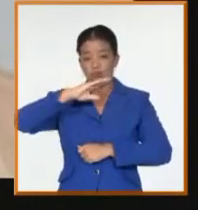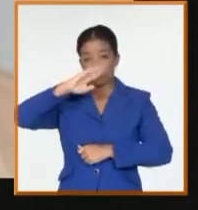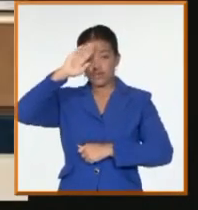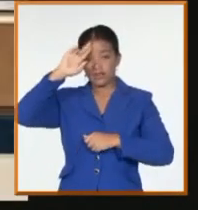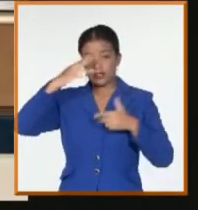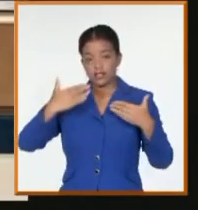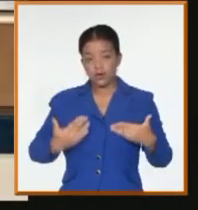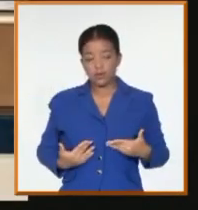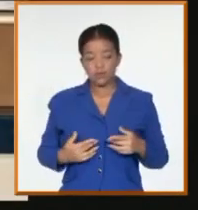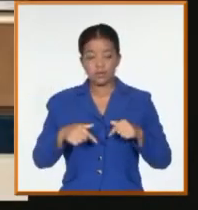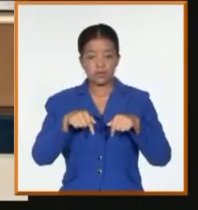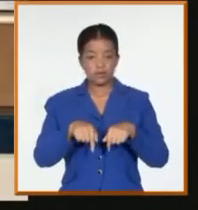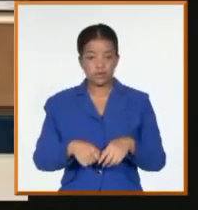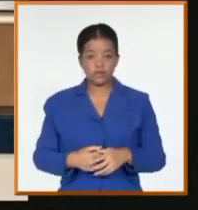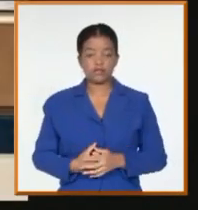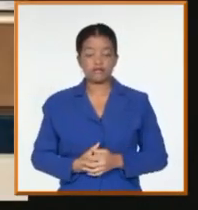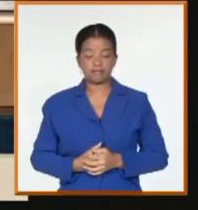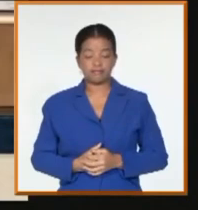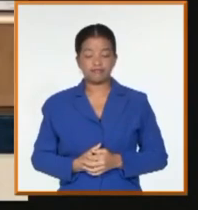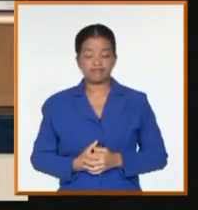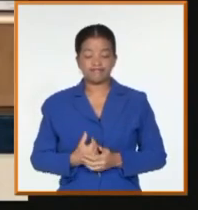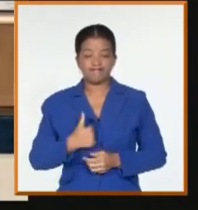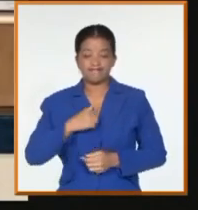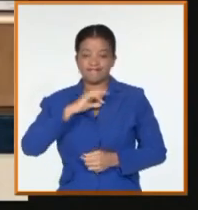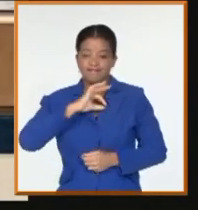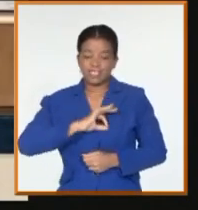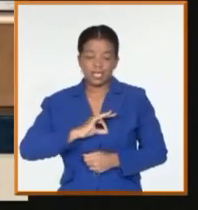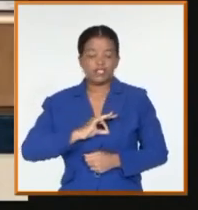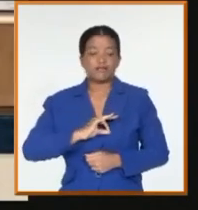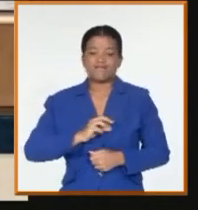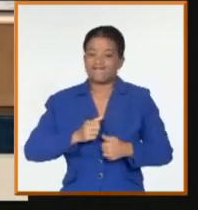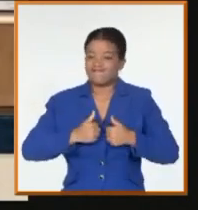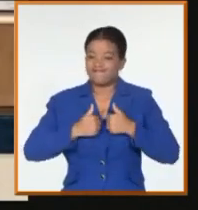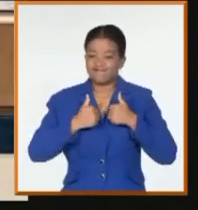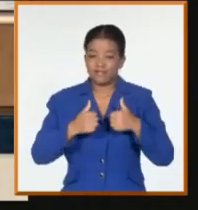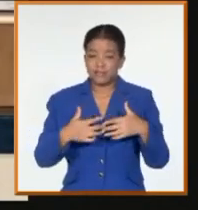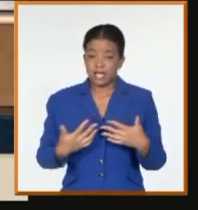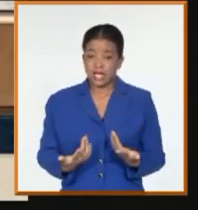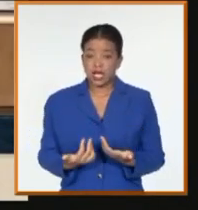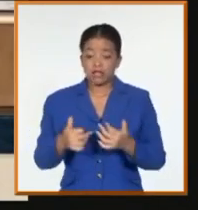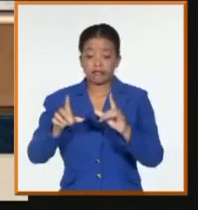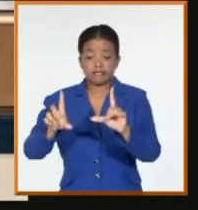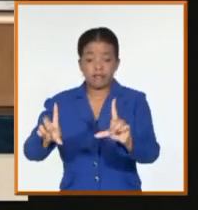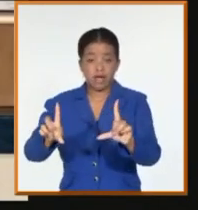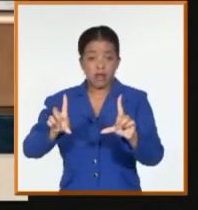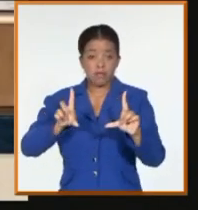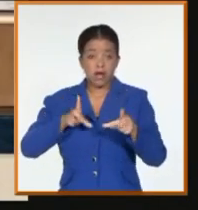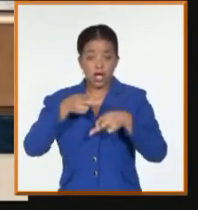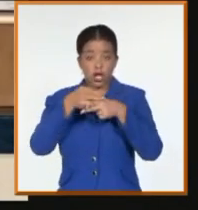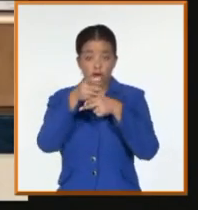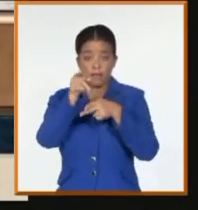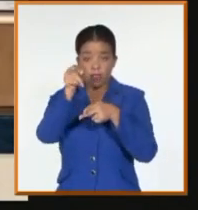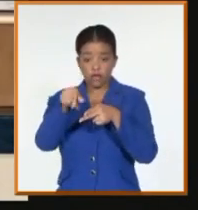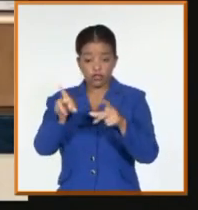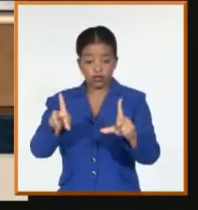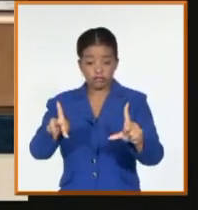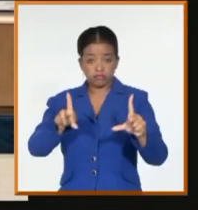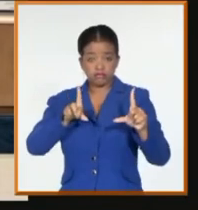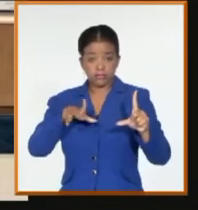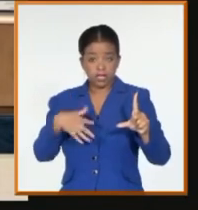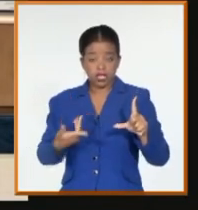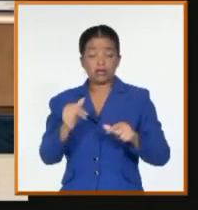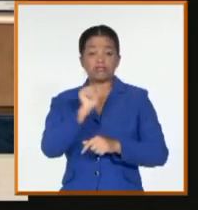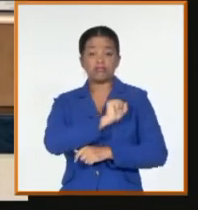este escenario tengo el altísimo honor dijo el ministro de salud pública de recibir En nombre del doctor Alfredo Darío Espinosa Brito el